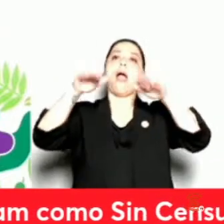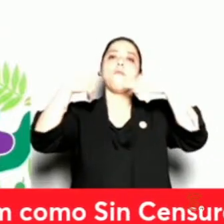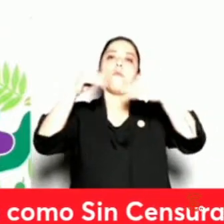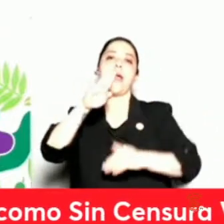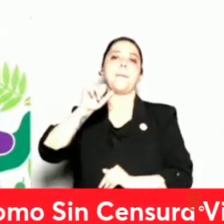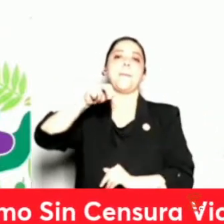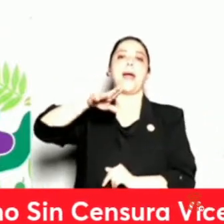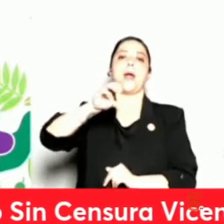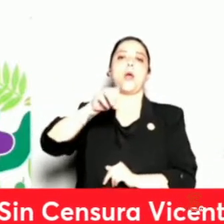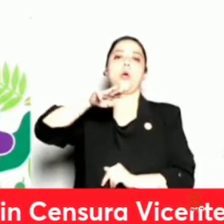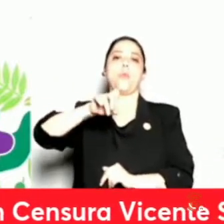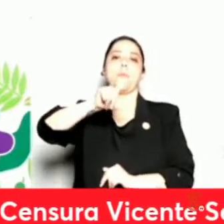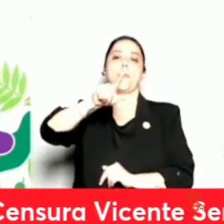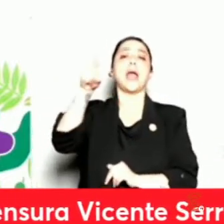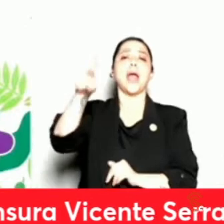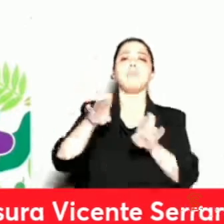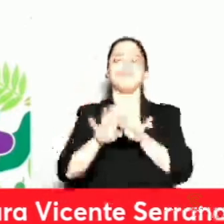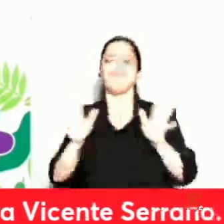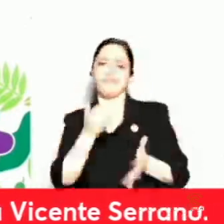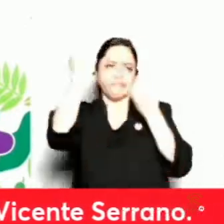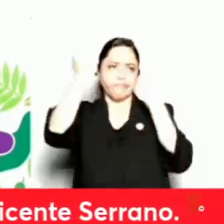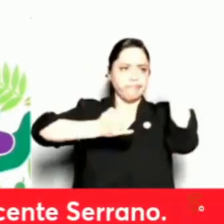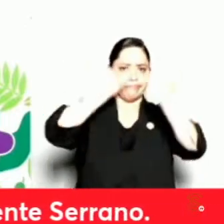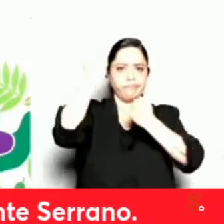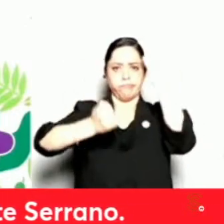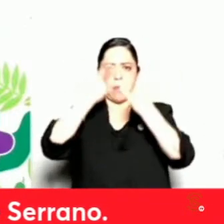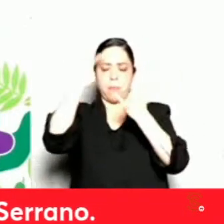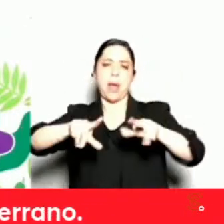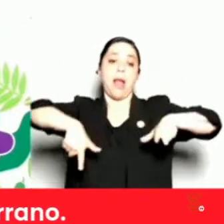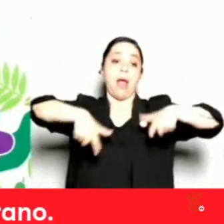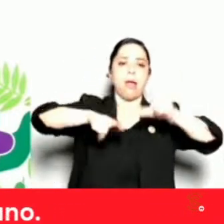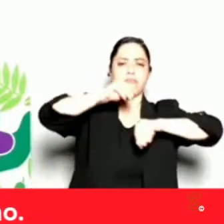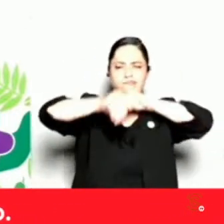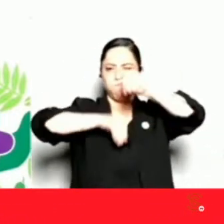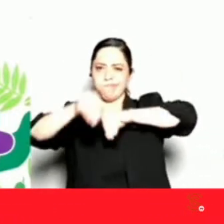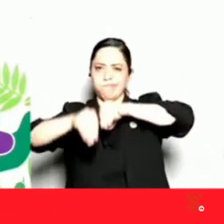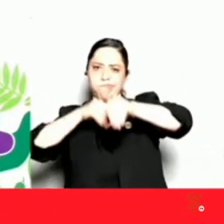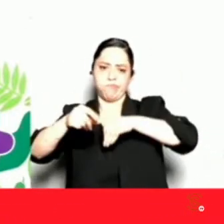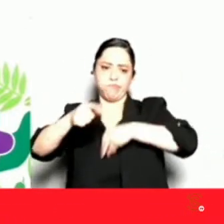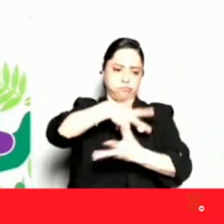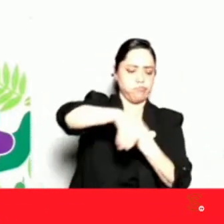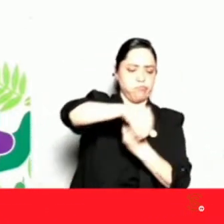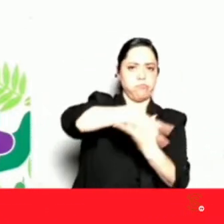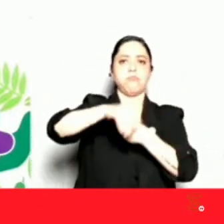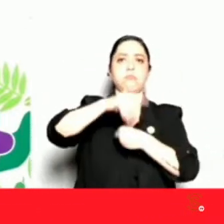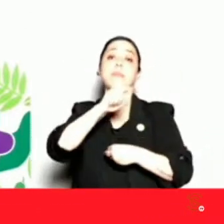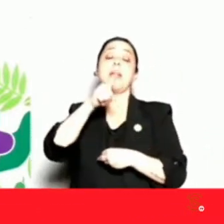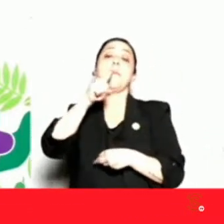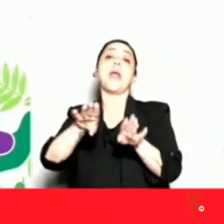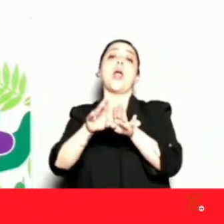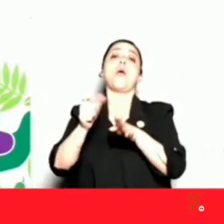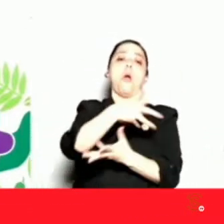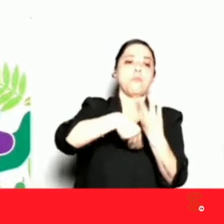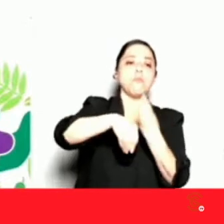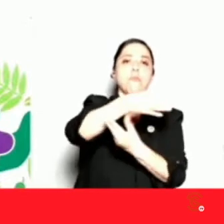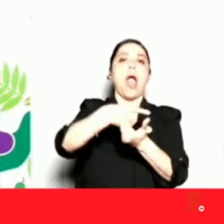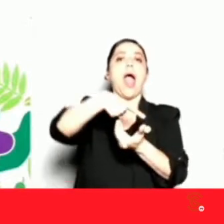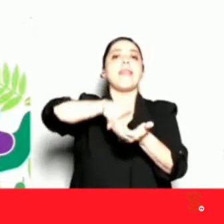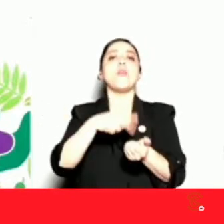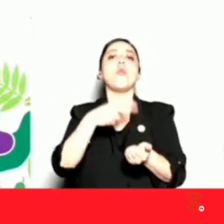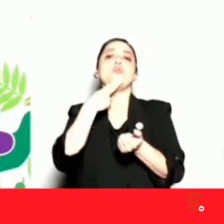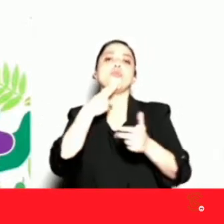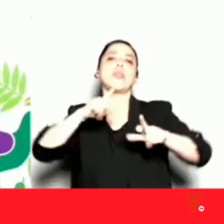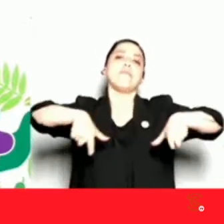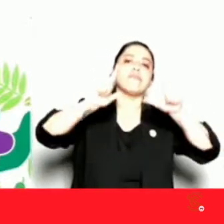donde impulsó la consolidación de una banca de desarrollo digital y sustentable, además de promover la inclusión financiera a través de la digitalización de los